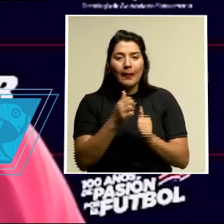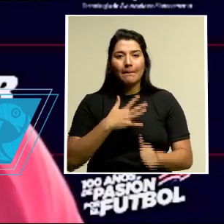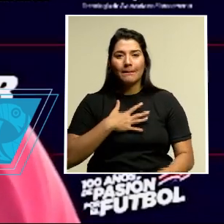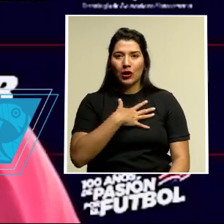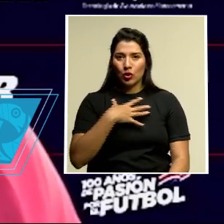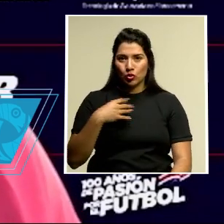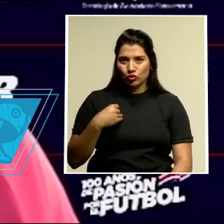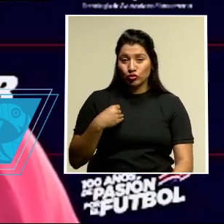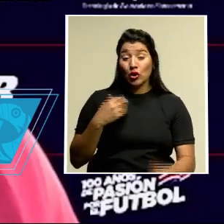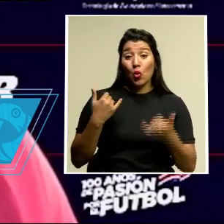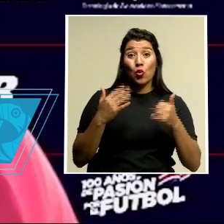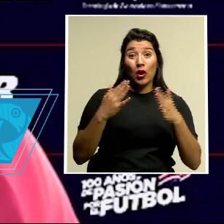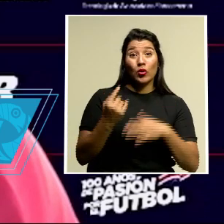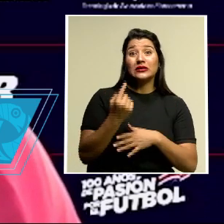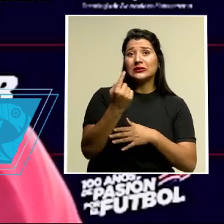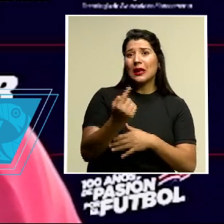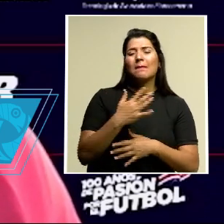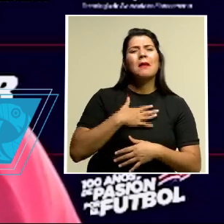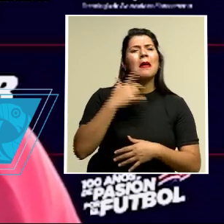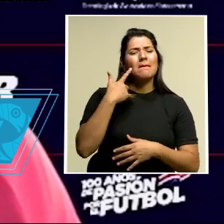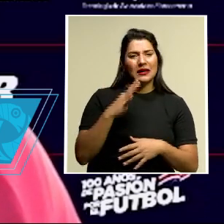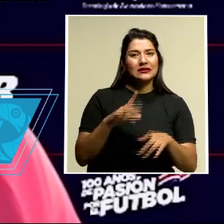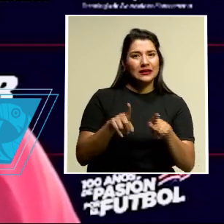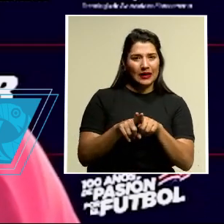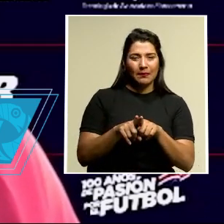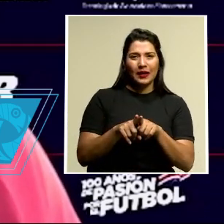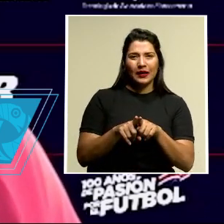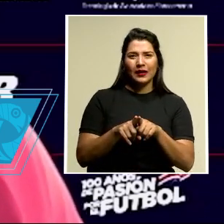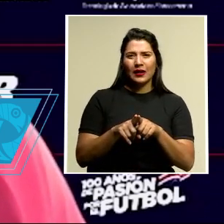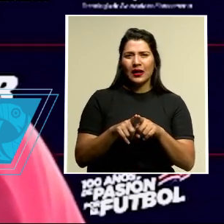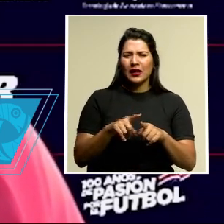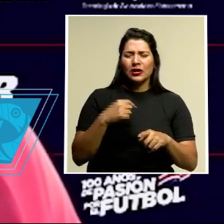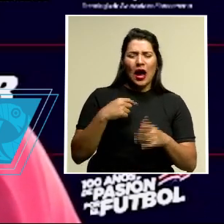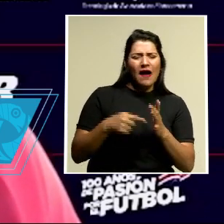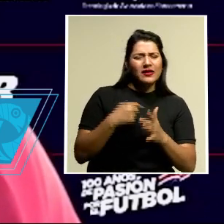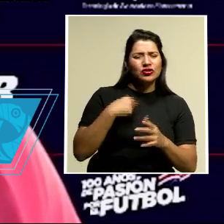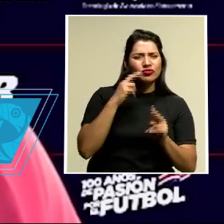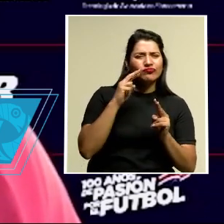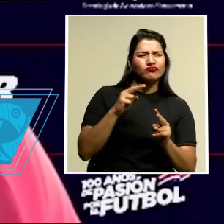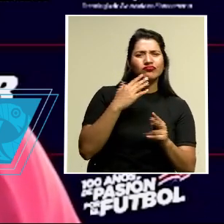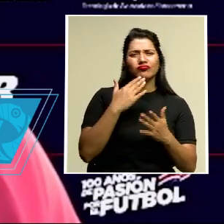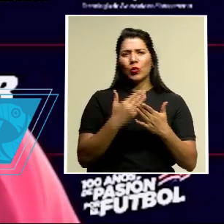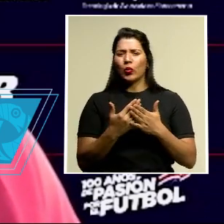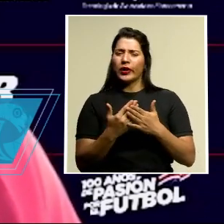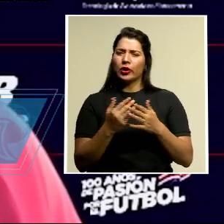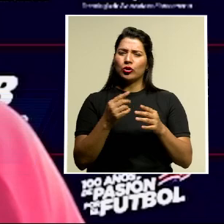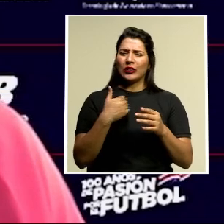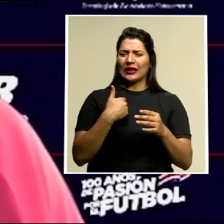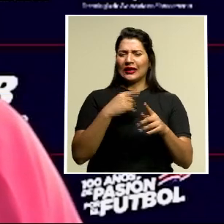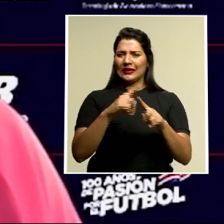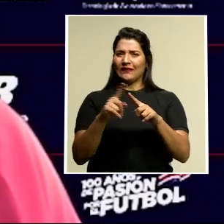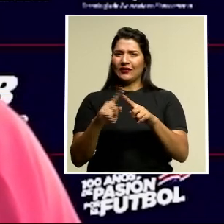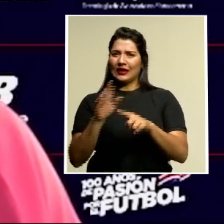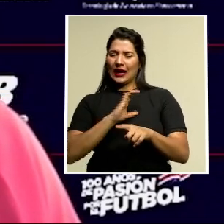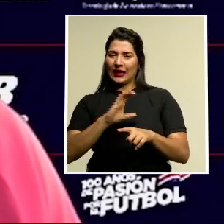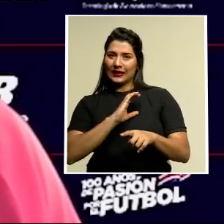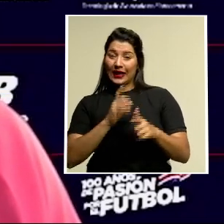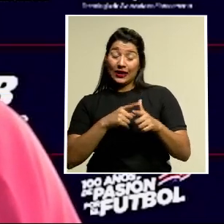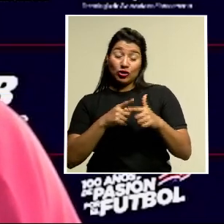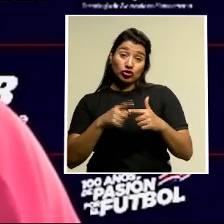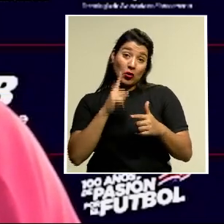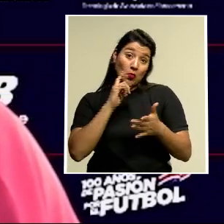más trabajar, me parece que un poco esa es la situación, de las fases, ¿no? Cuando nosotros